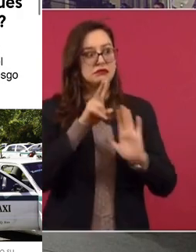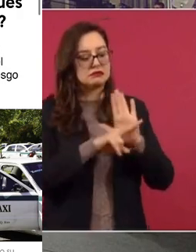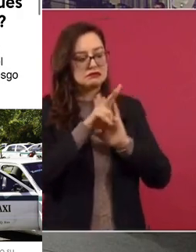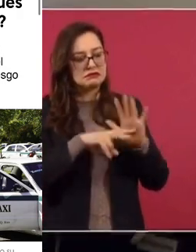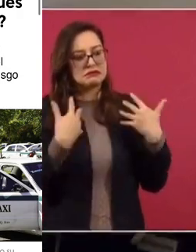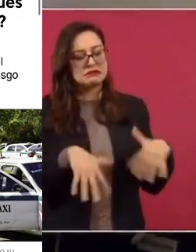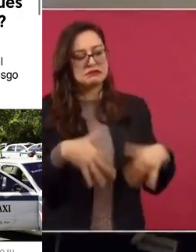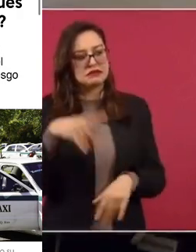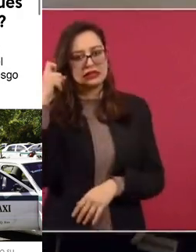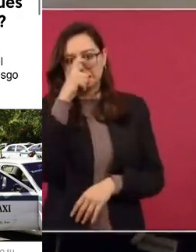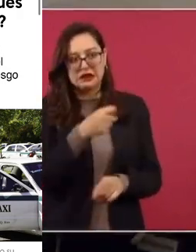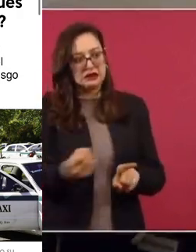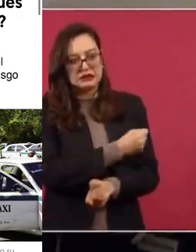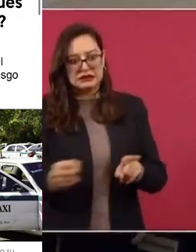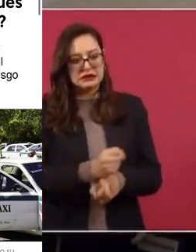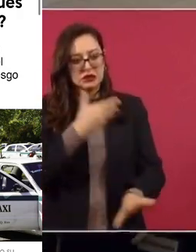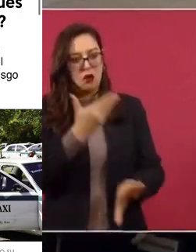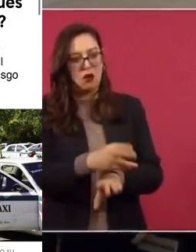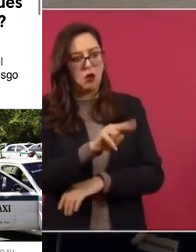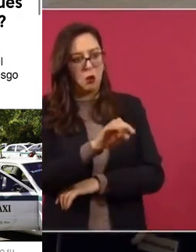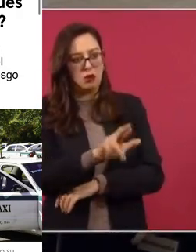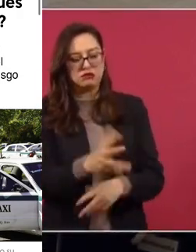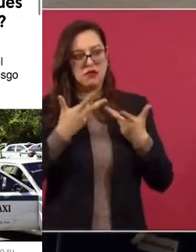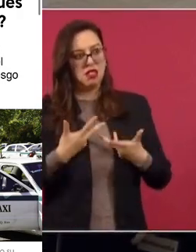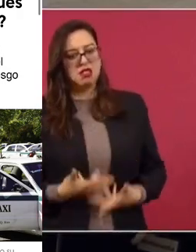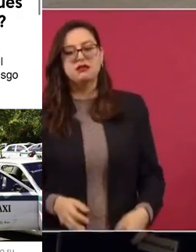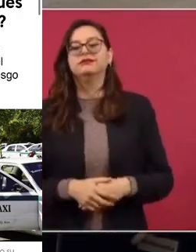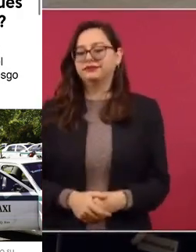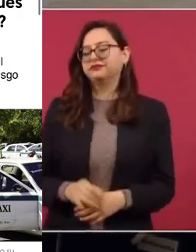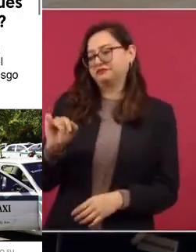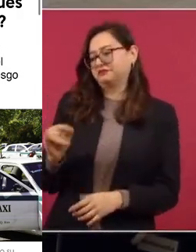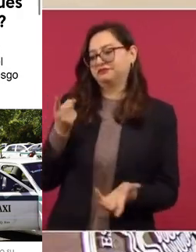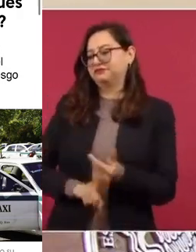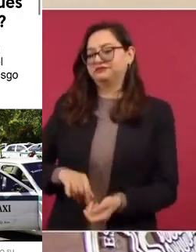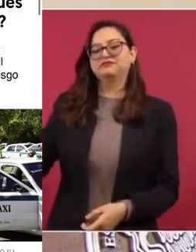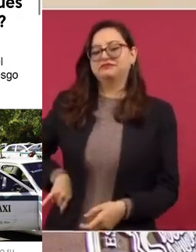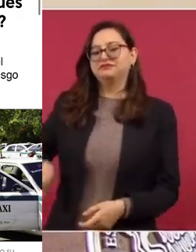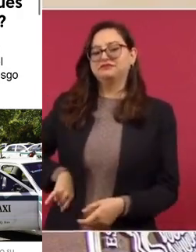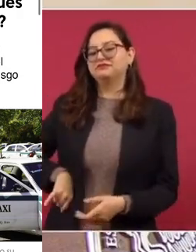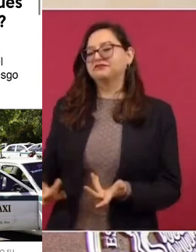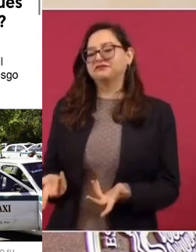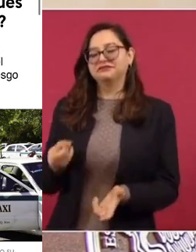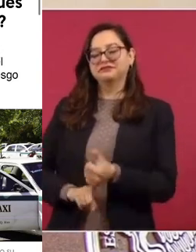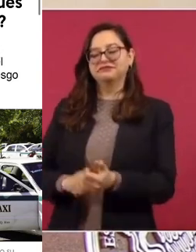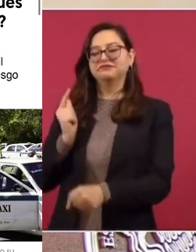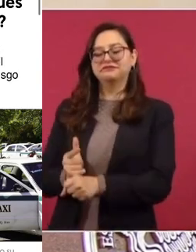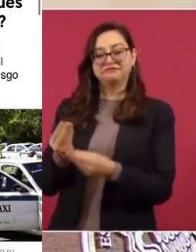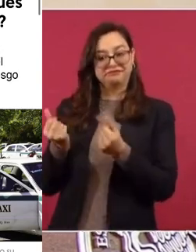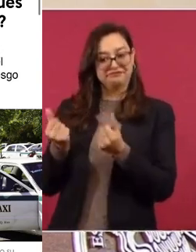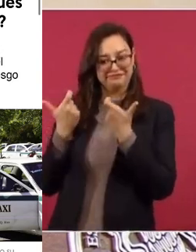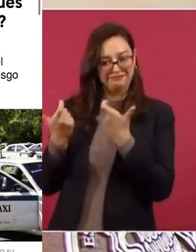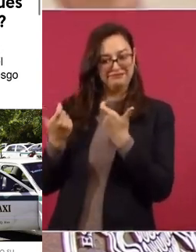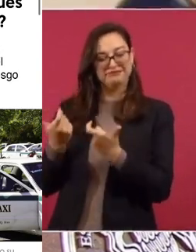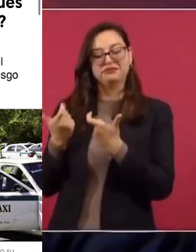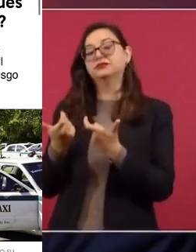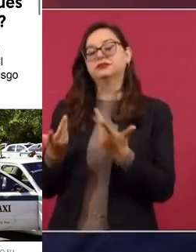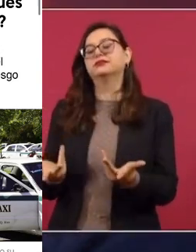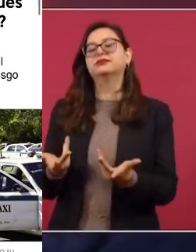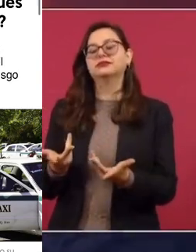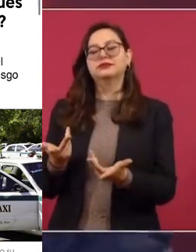muy absurda. Sí, es que son intereses. Y cuando está por medio el dinero, cuando se trata de los billullos, pues